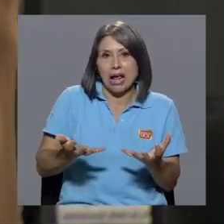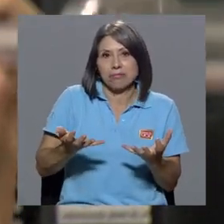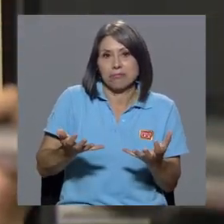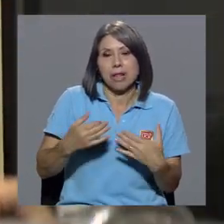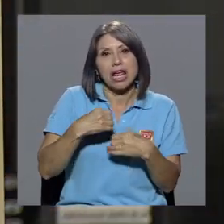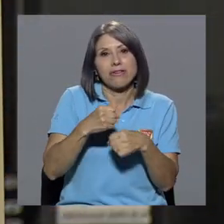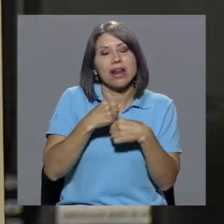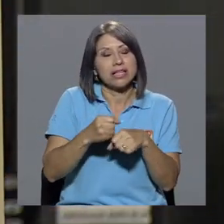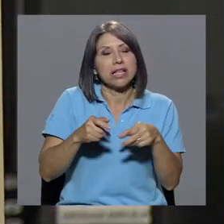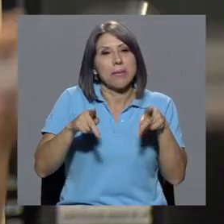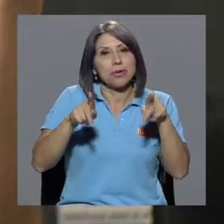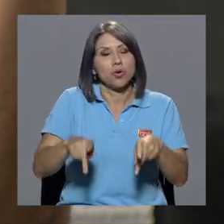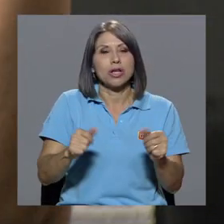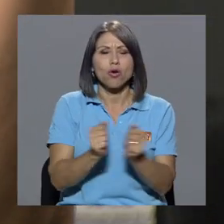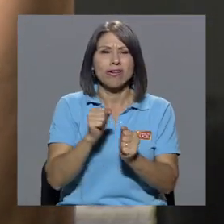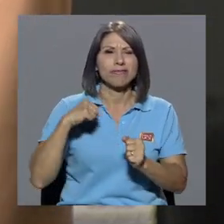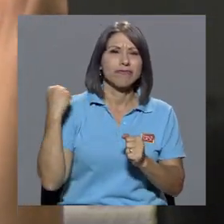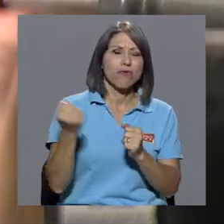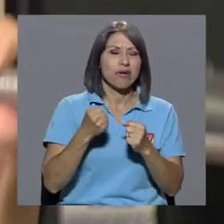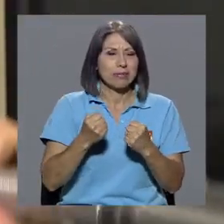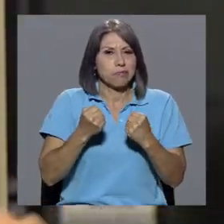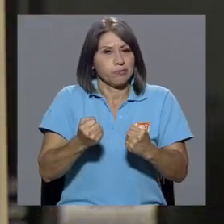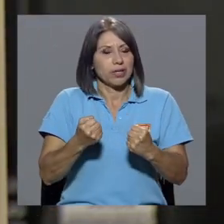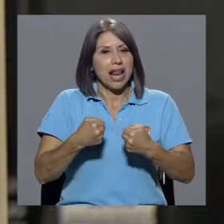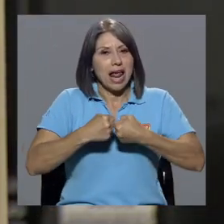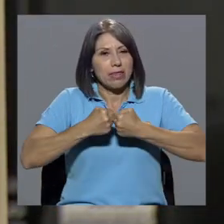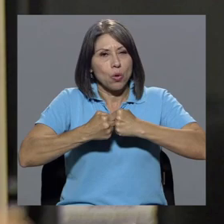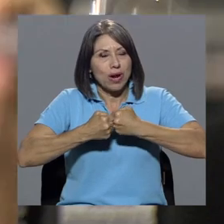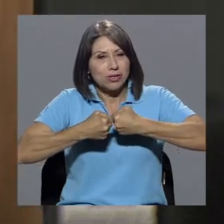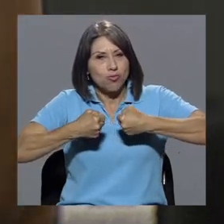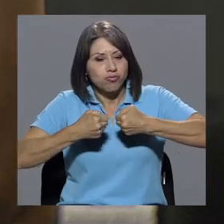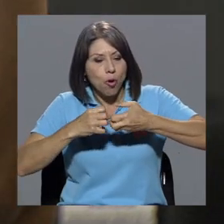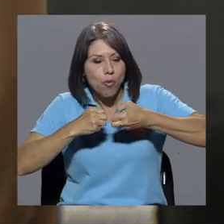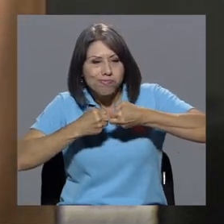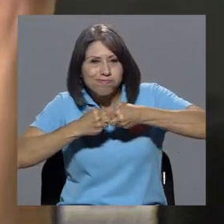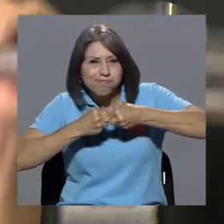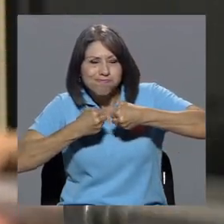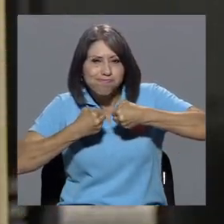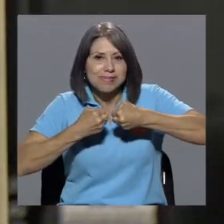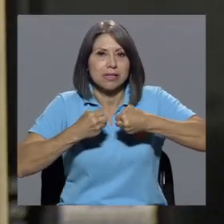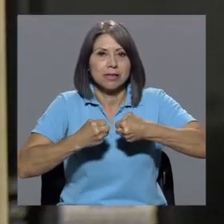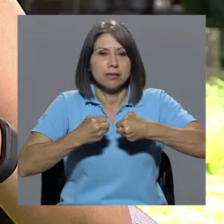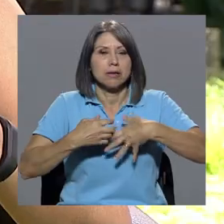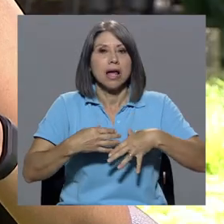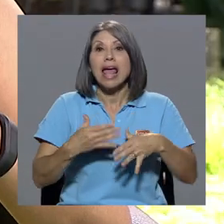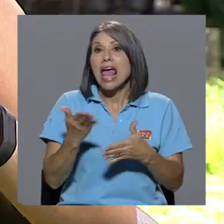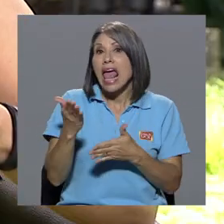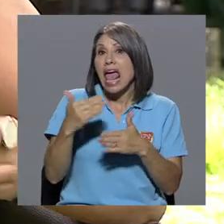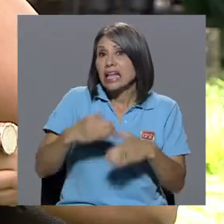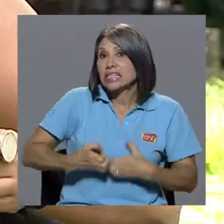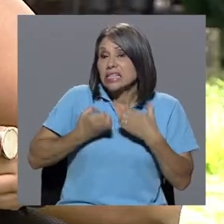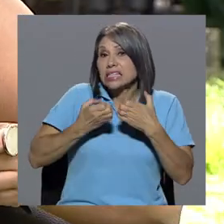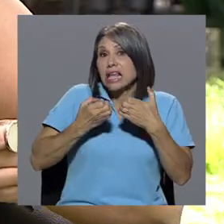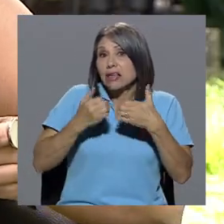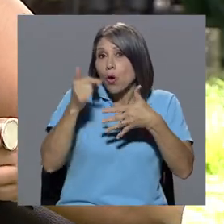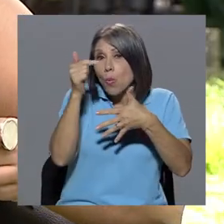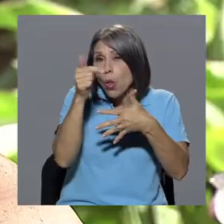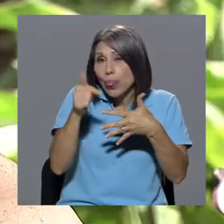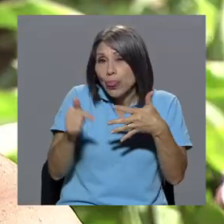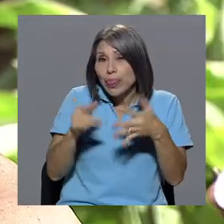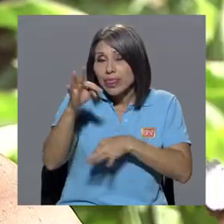¿verdad? Las que realizan el impacto sobre a nivel de la articulación. ¿Y existen tipos o niveles de